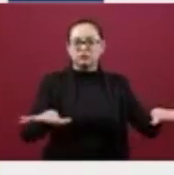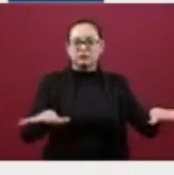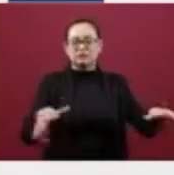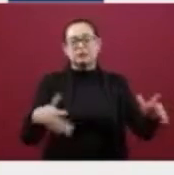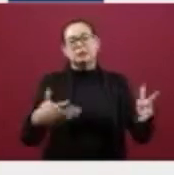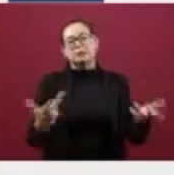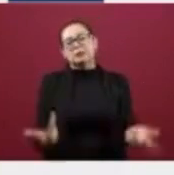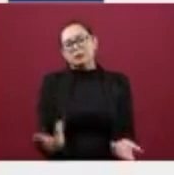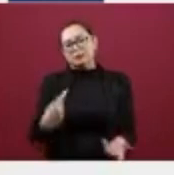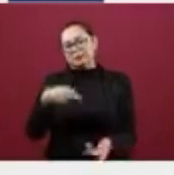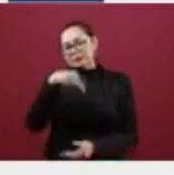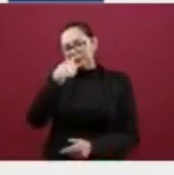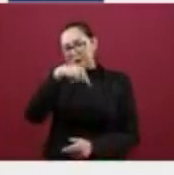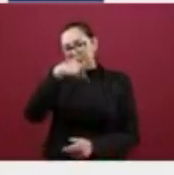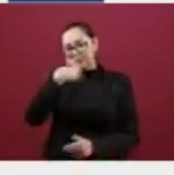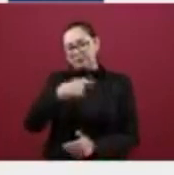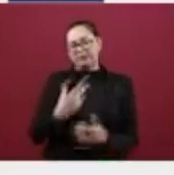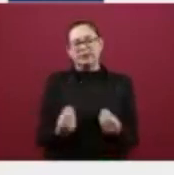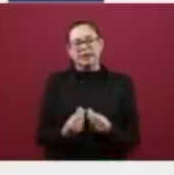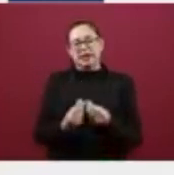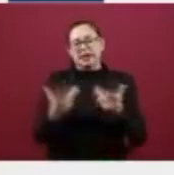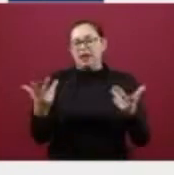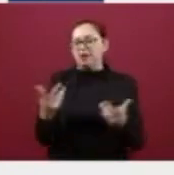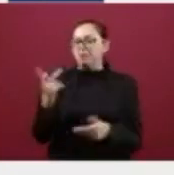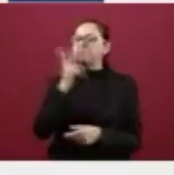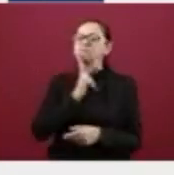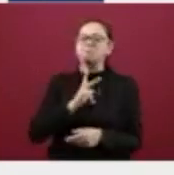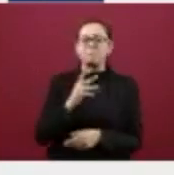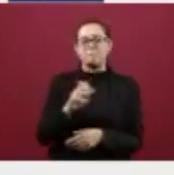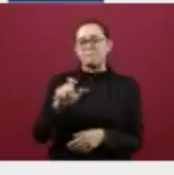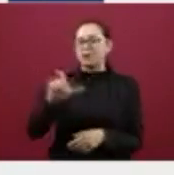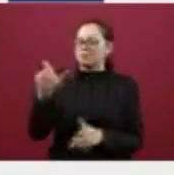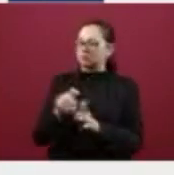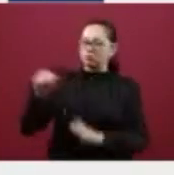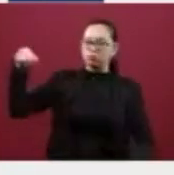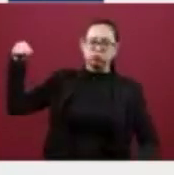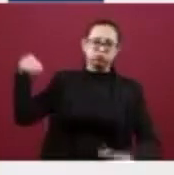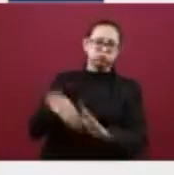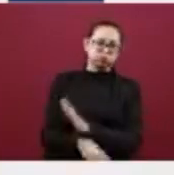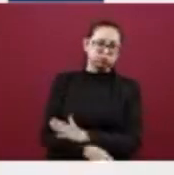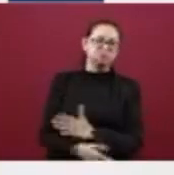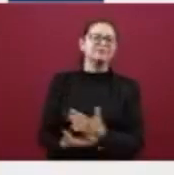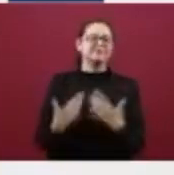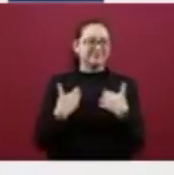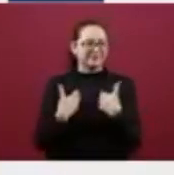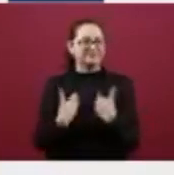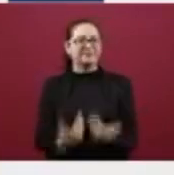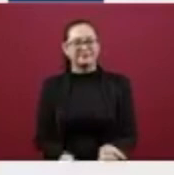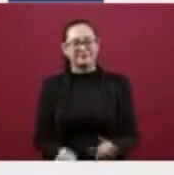mucho la caída de las reservas y la caída de la producción. La que sigue, por favor.